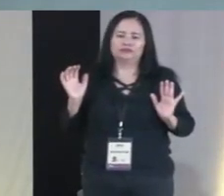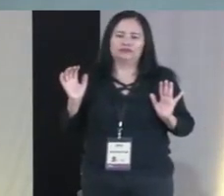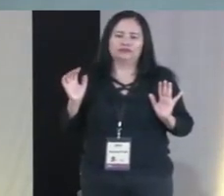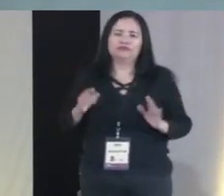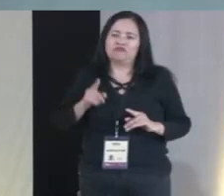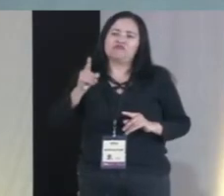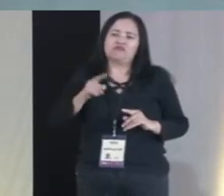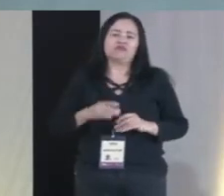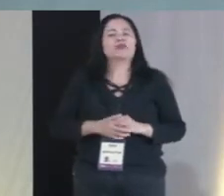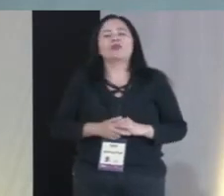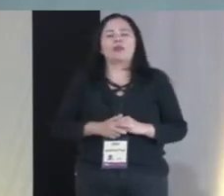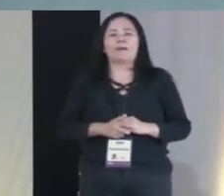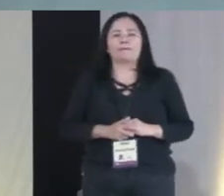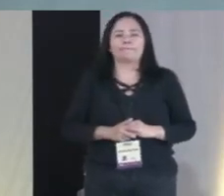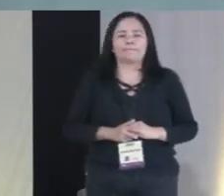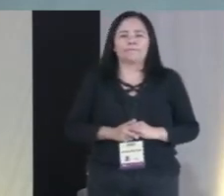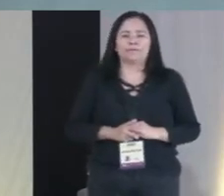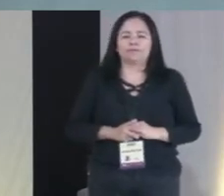mentir.